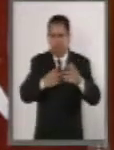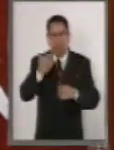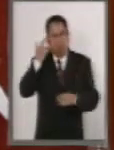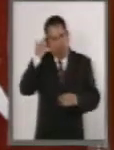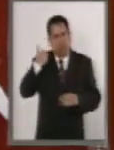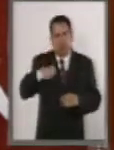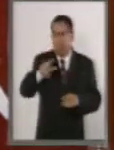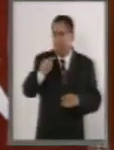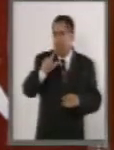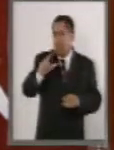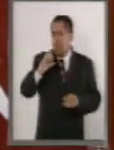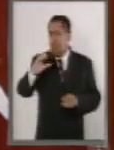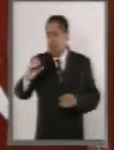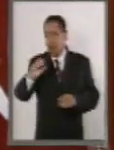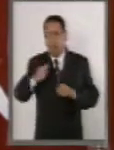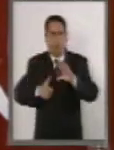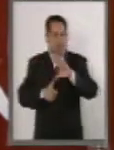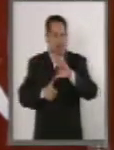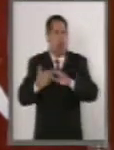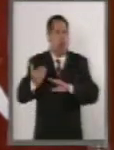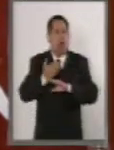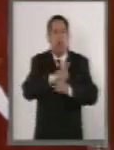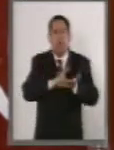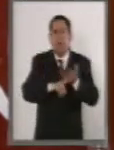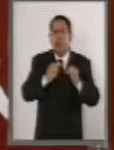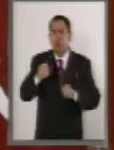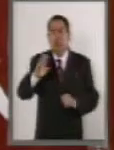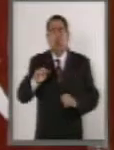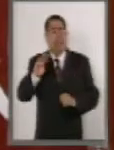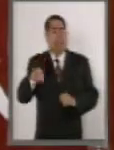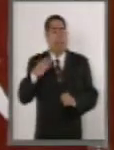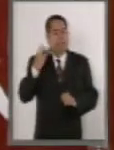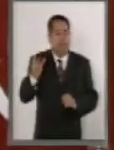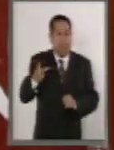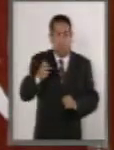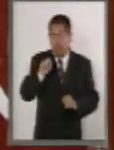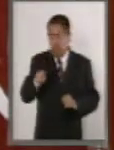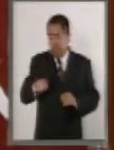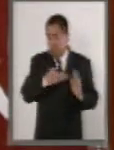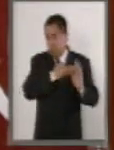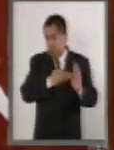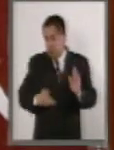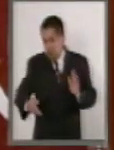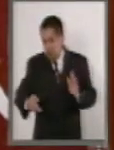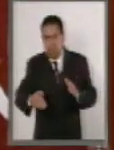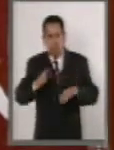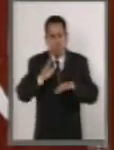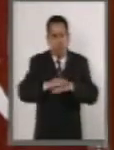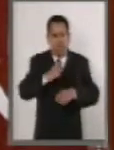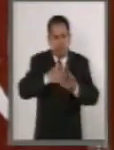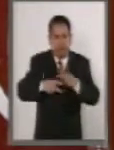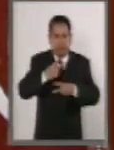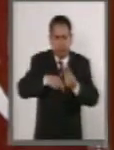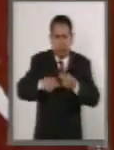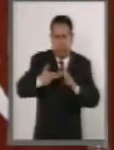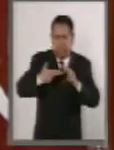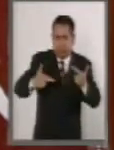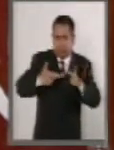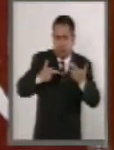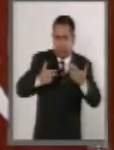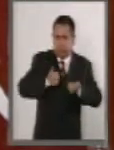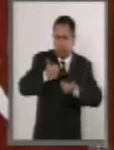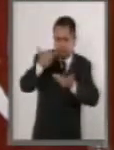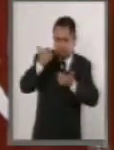Libre Comercio de América del Norte en 1993 y desde entonces ha crecido cada año y se